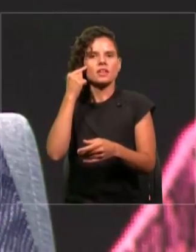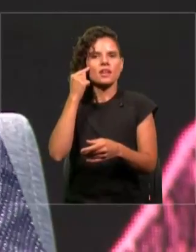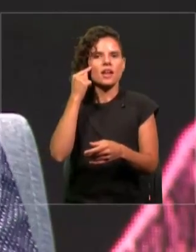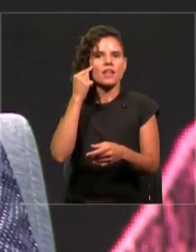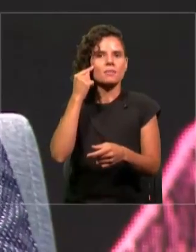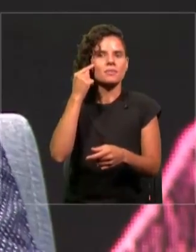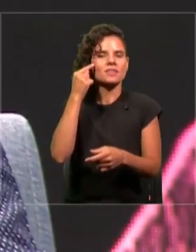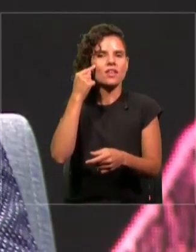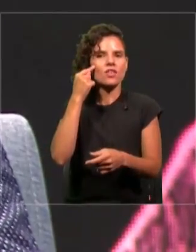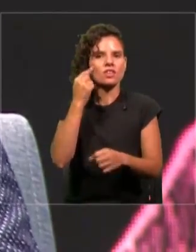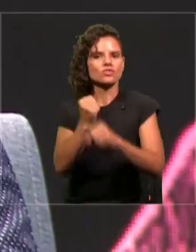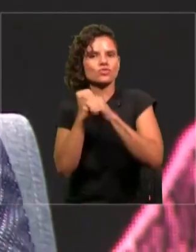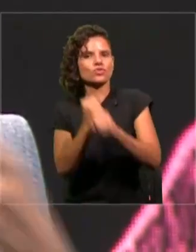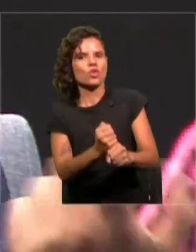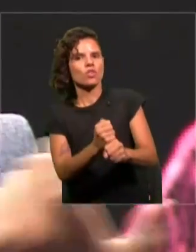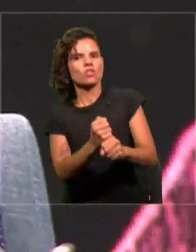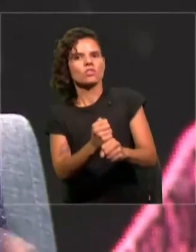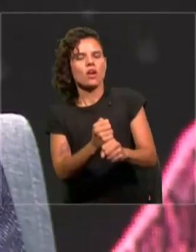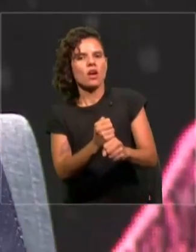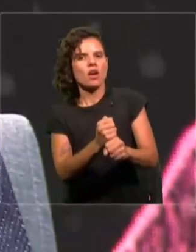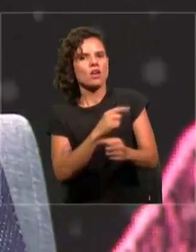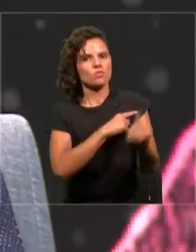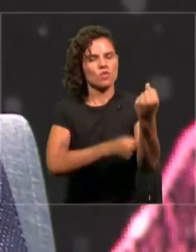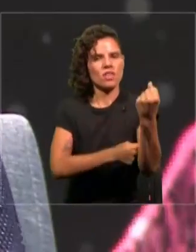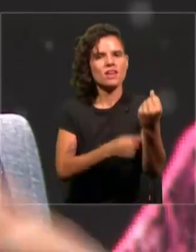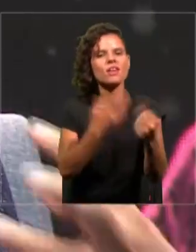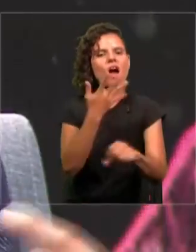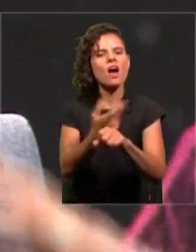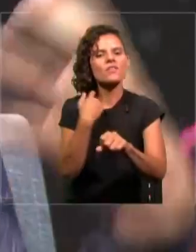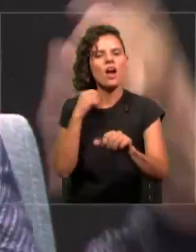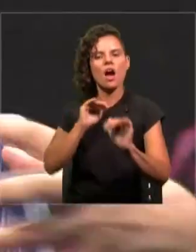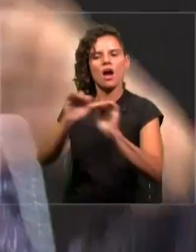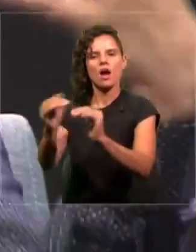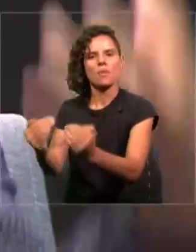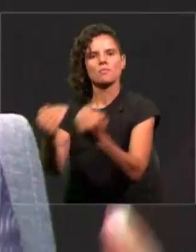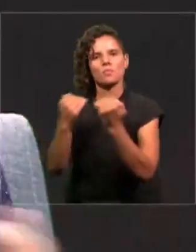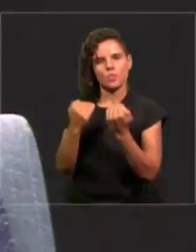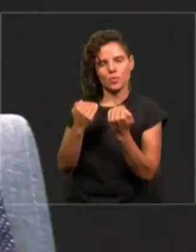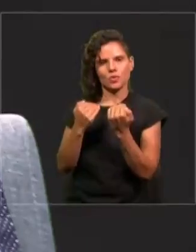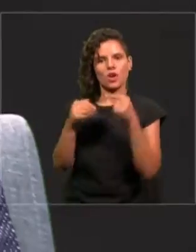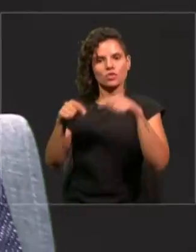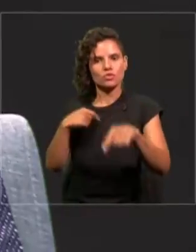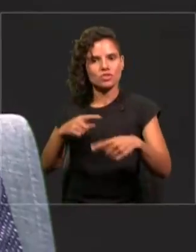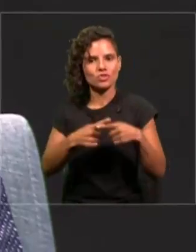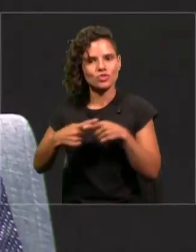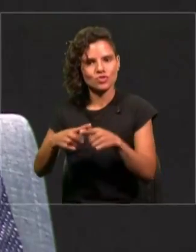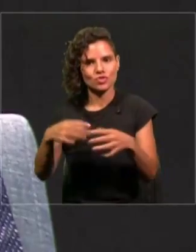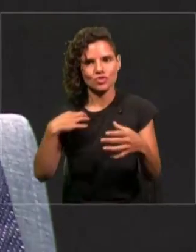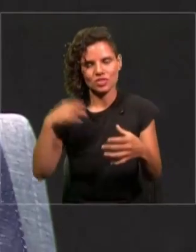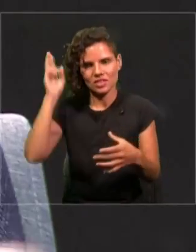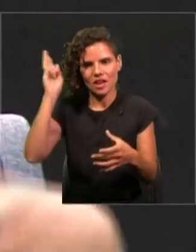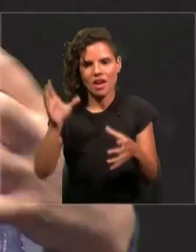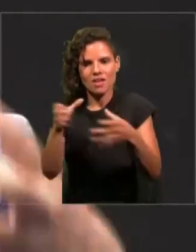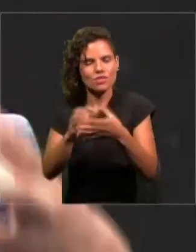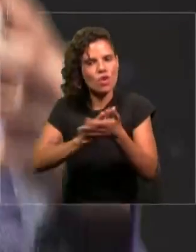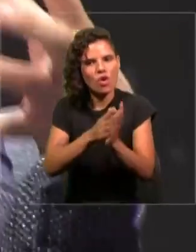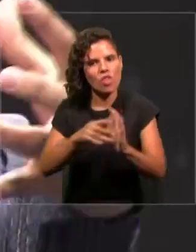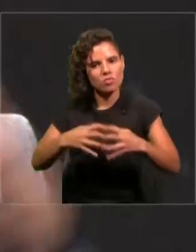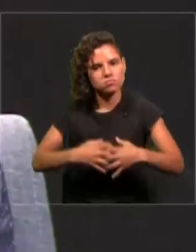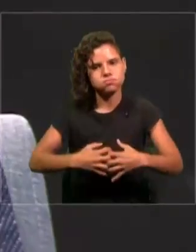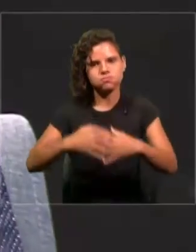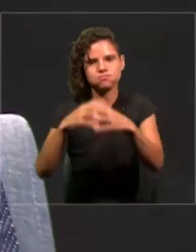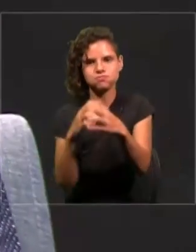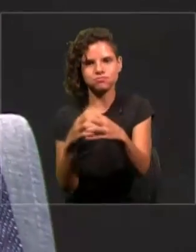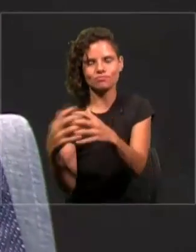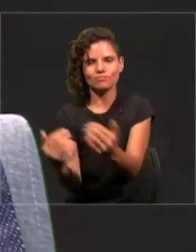anarquistas, a partir de la idea de un apoyo mutuo, ¿no? Por lo tanto, las sociedades crecían en esa solidaridad en conjunto. Y a ese